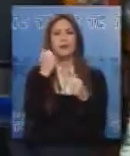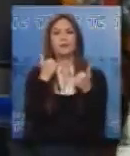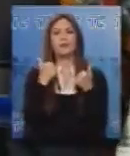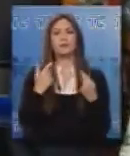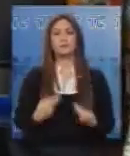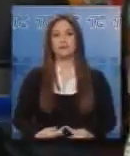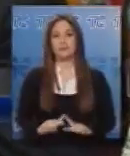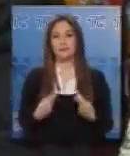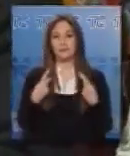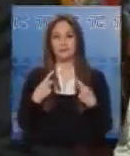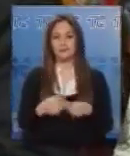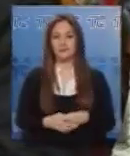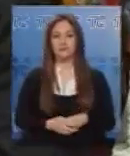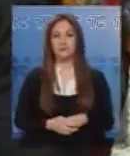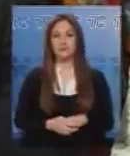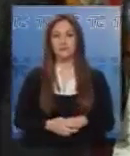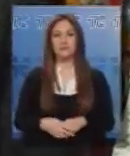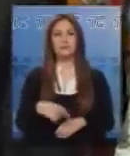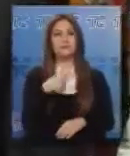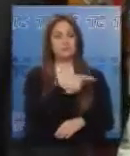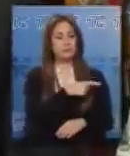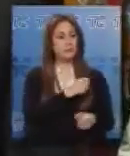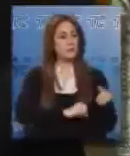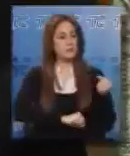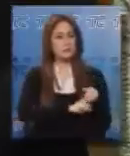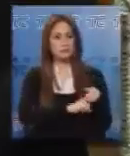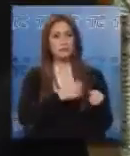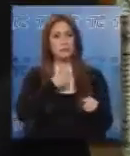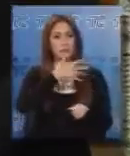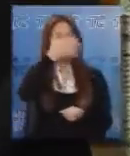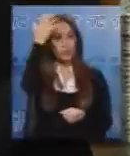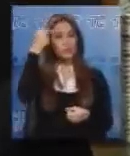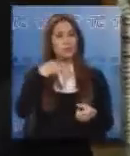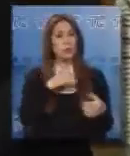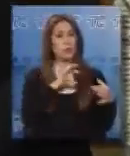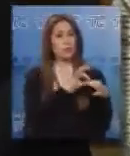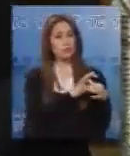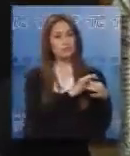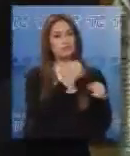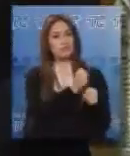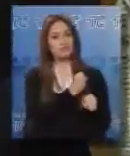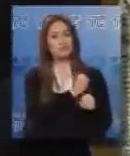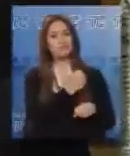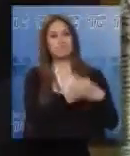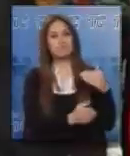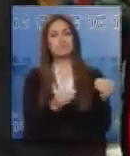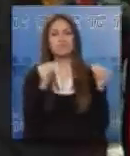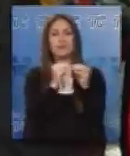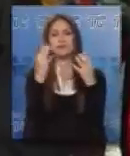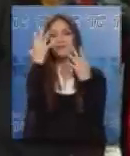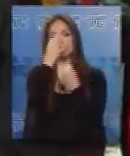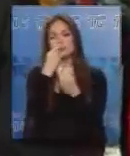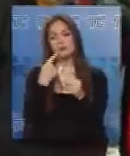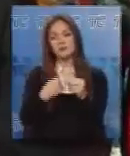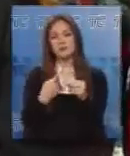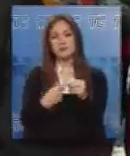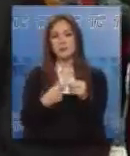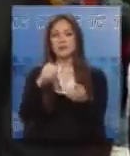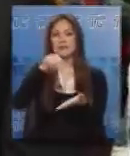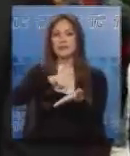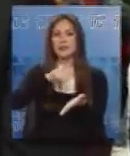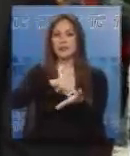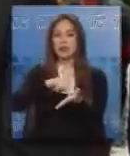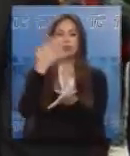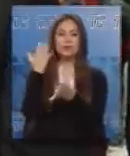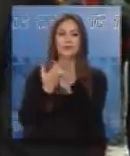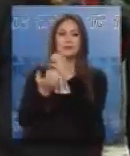vivir. Siempre, señor alcalde, cuente con nuestro apoyo. Juntos podemos trabajar para dejar aún más hermoso ese centro histórico,